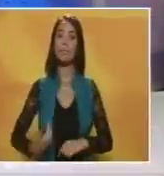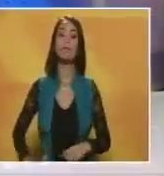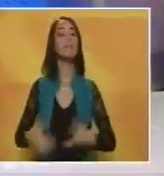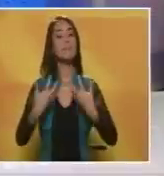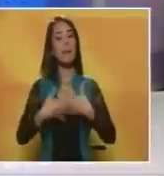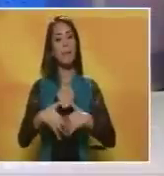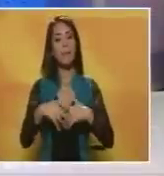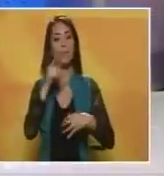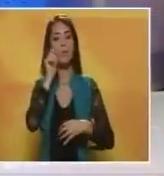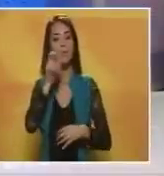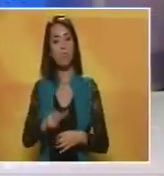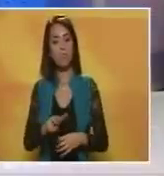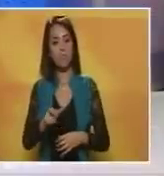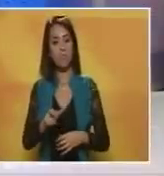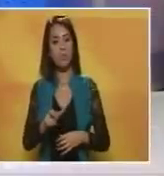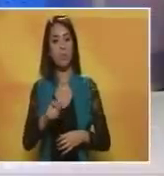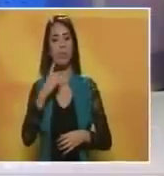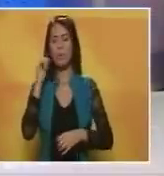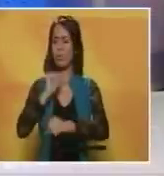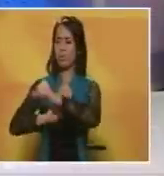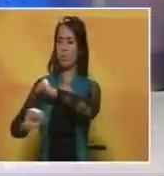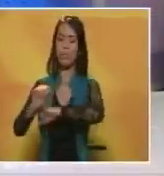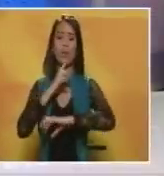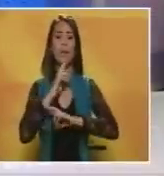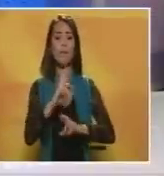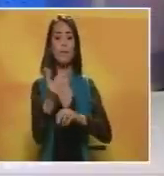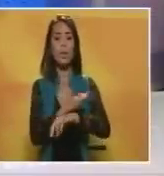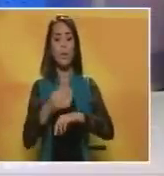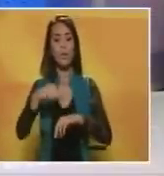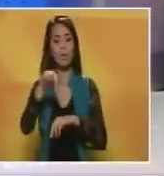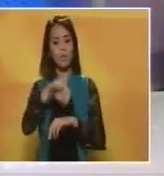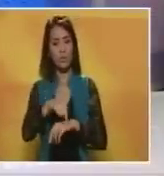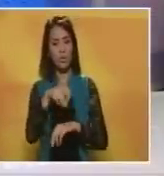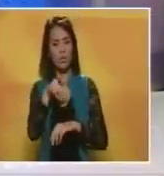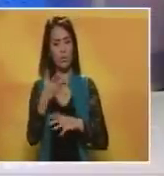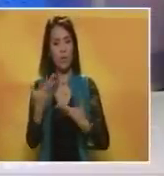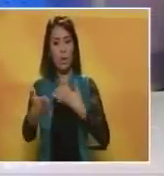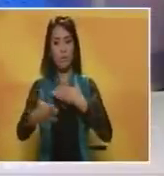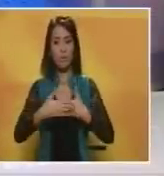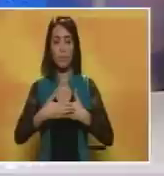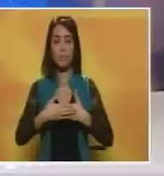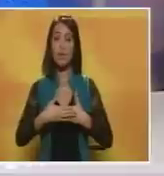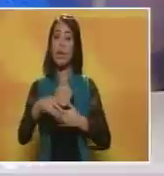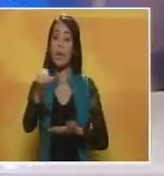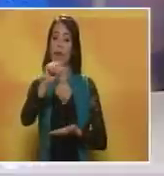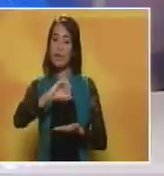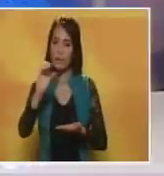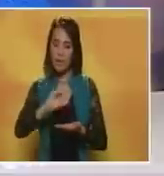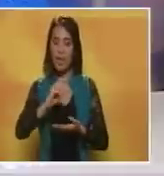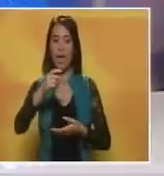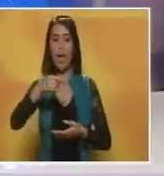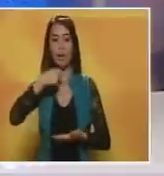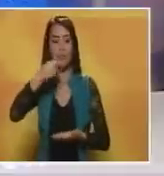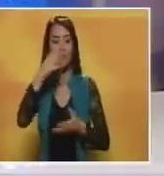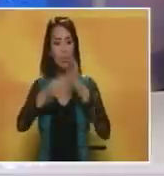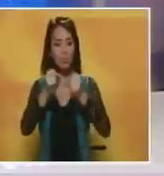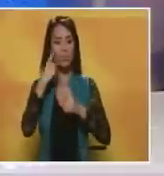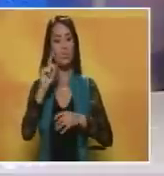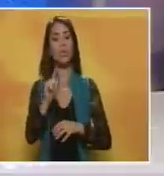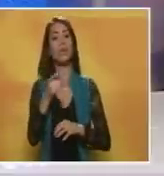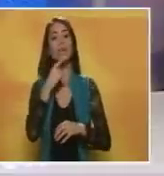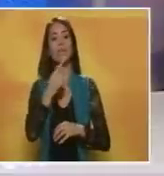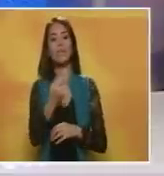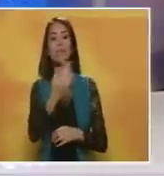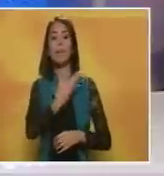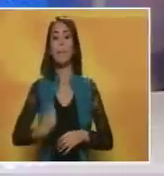fedecámarás carlos larrazábal rechazó la respuesta del gobierno nacional tras el cierre de alimentos calox aseguró que la medida del presidente